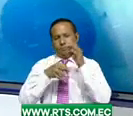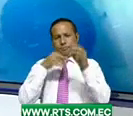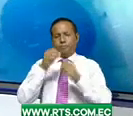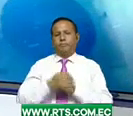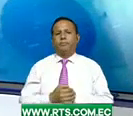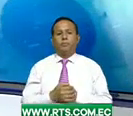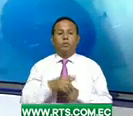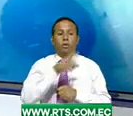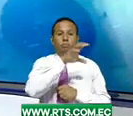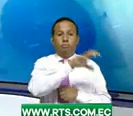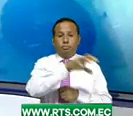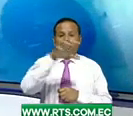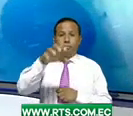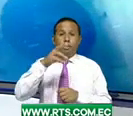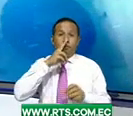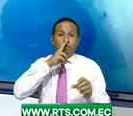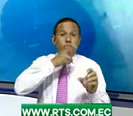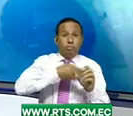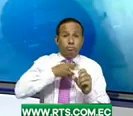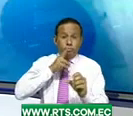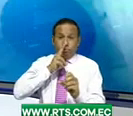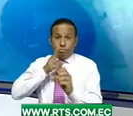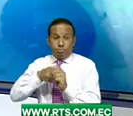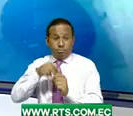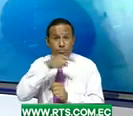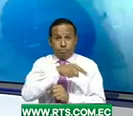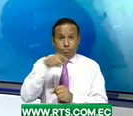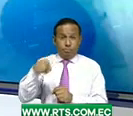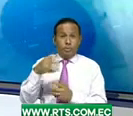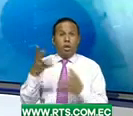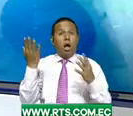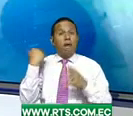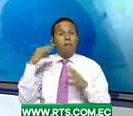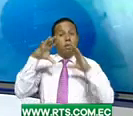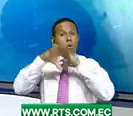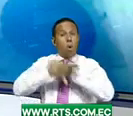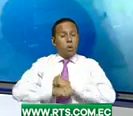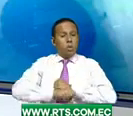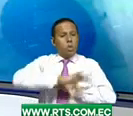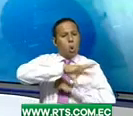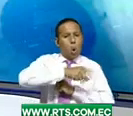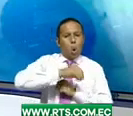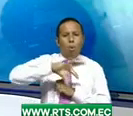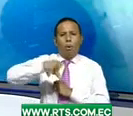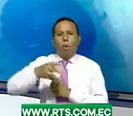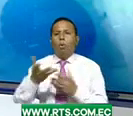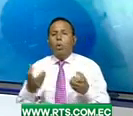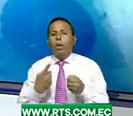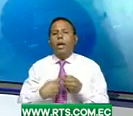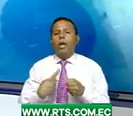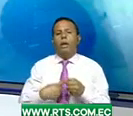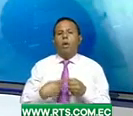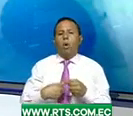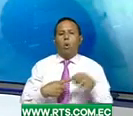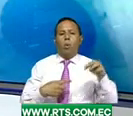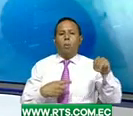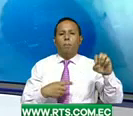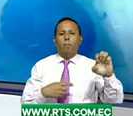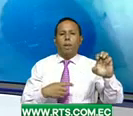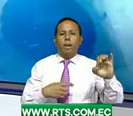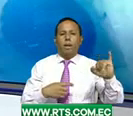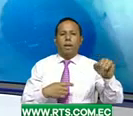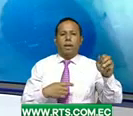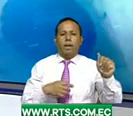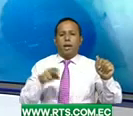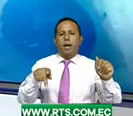de combustible fueron asaltadas en horas de la noche en los cantones Rumiñahui y Mejía, en Pichincha. Estos casos fueron captados